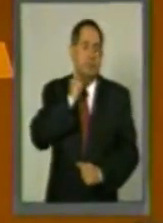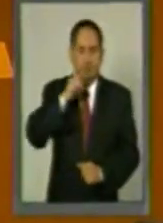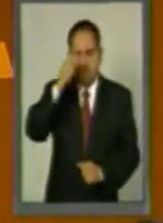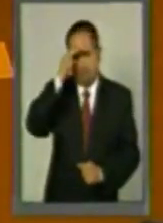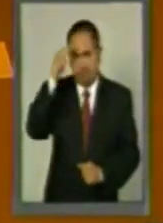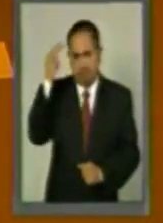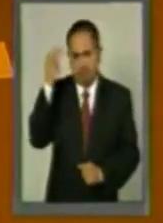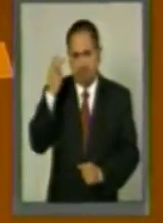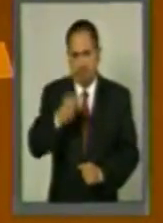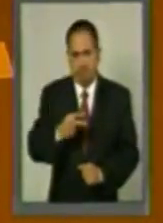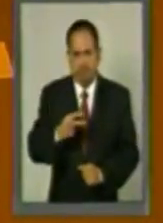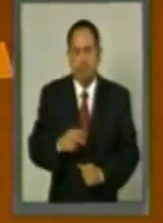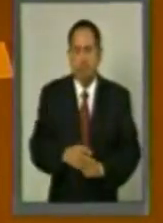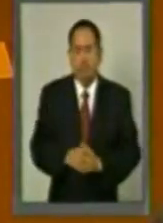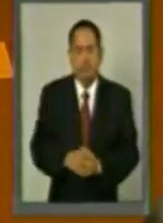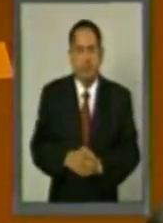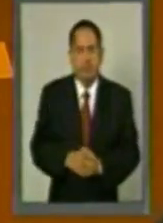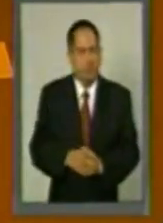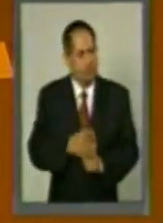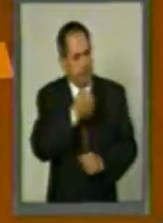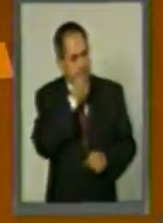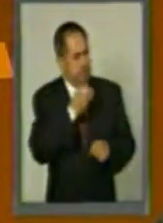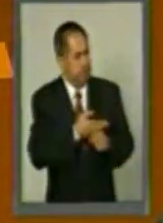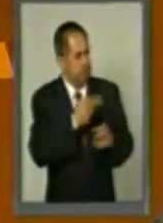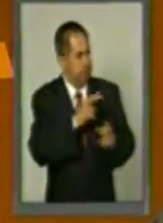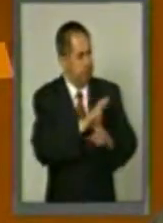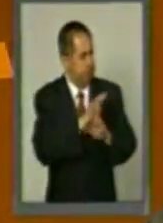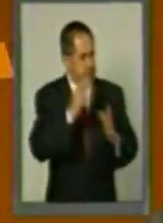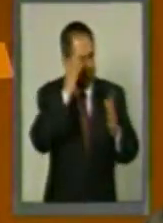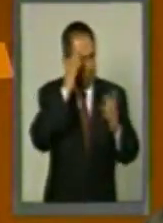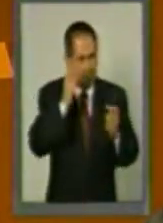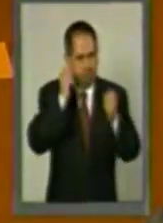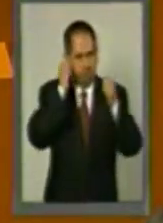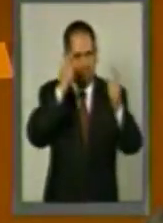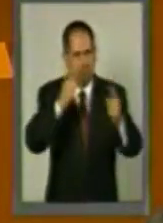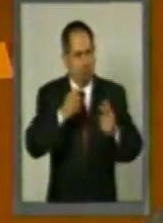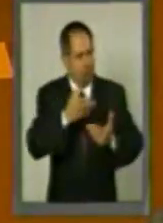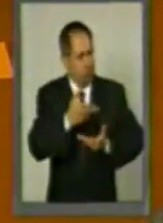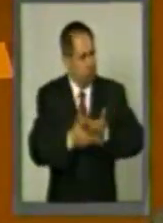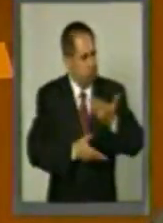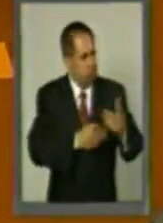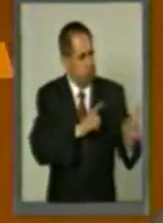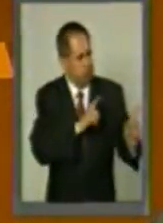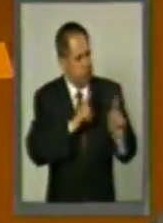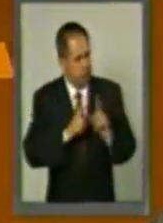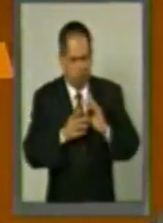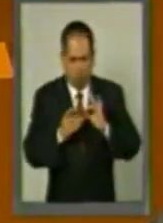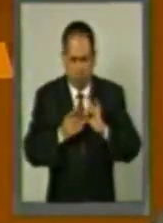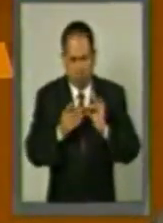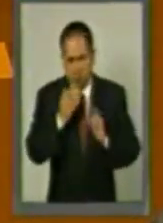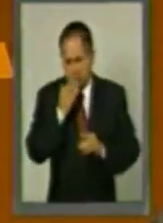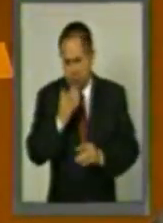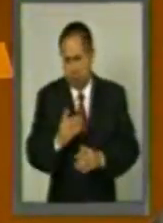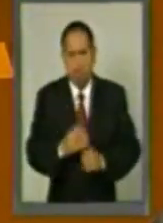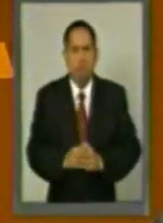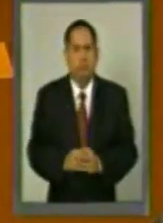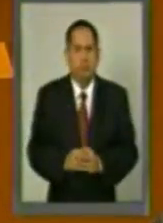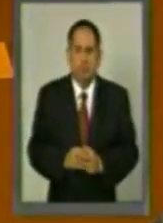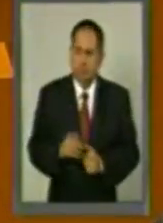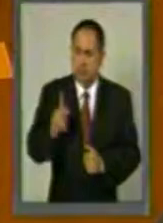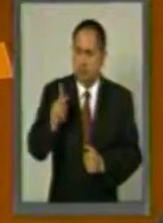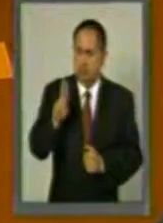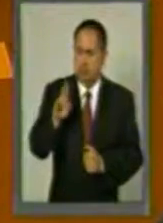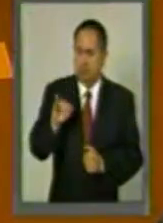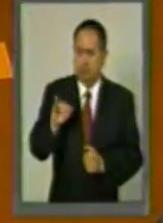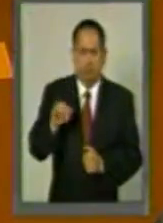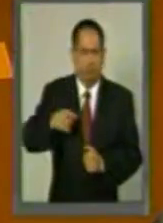República, secretario, se le reconoce este ejercicio de rendición de cuentas. El PRI es un